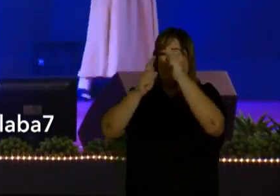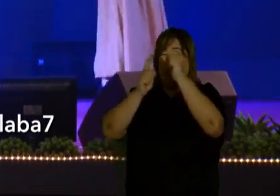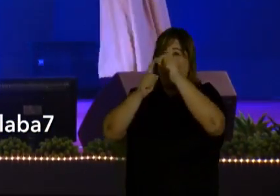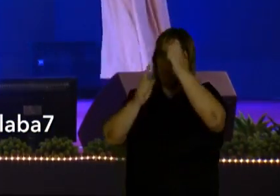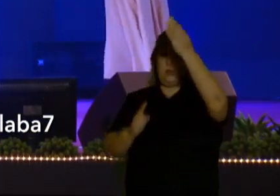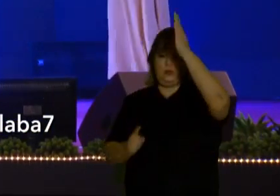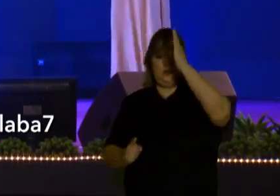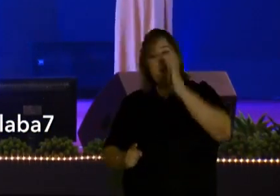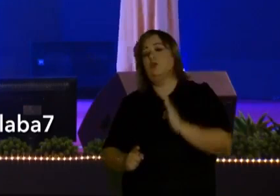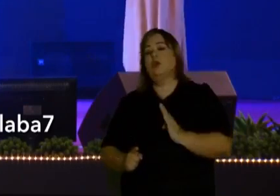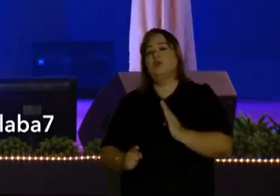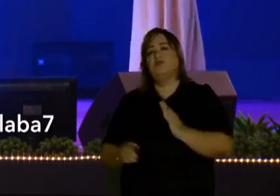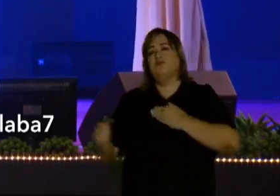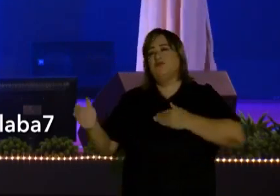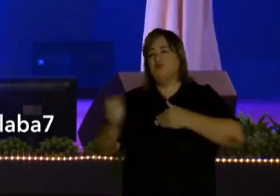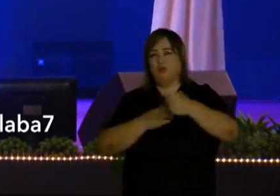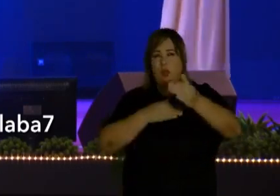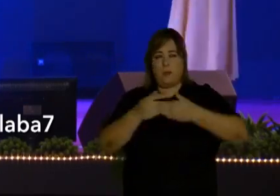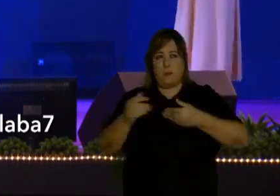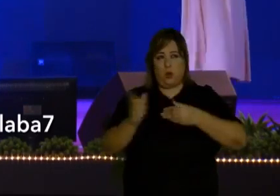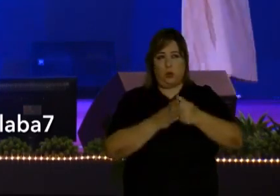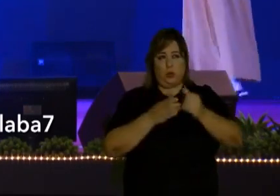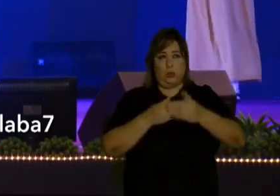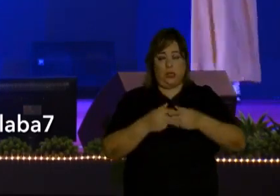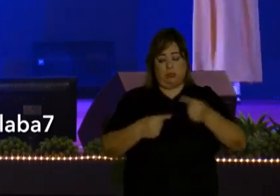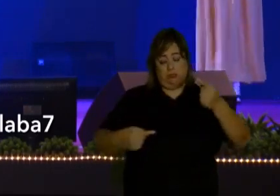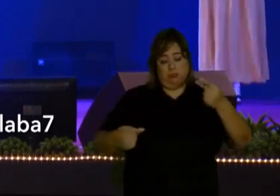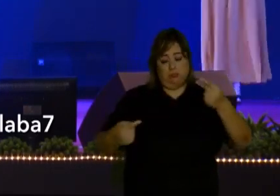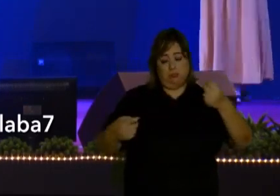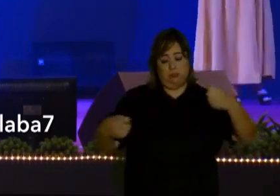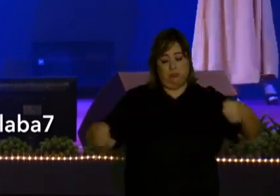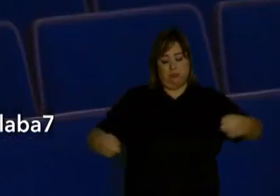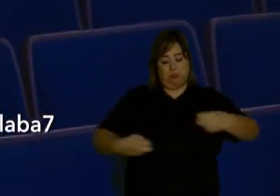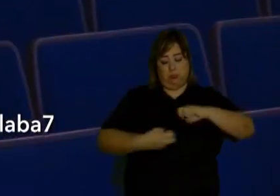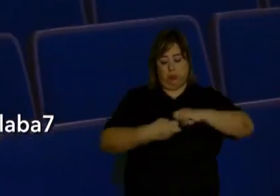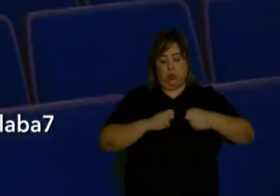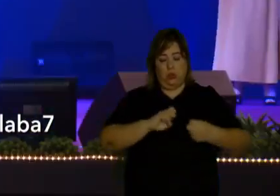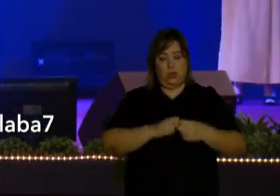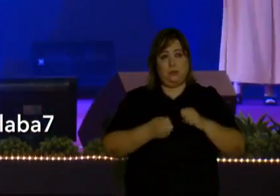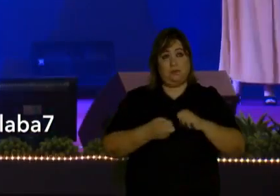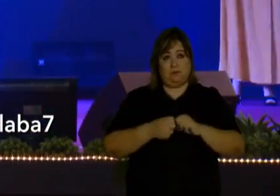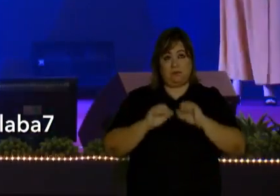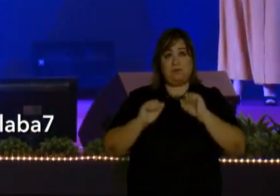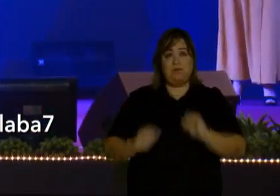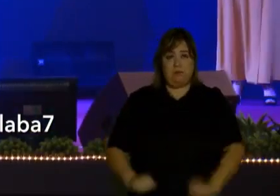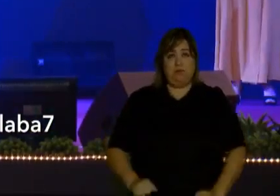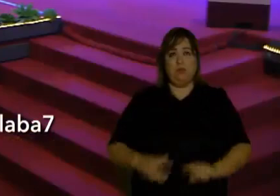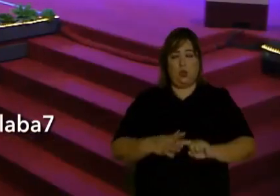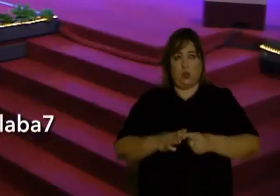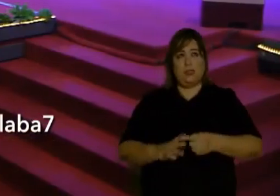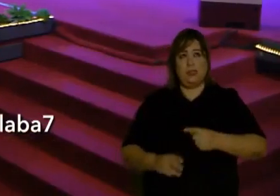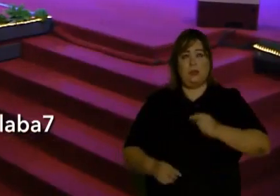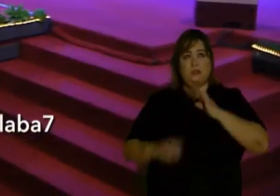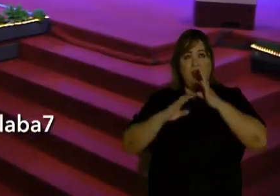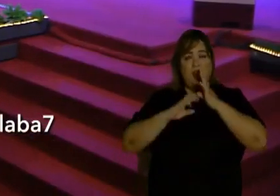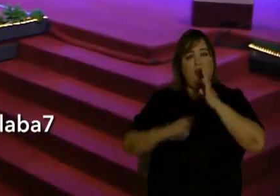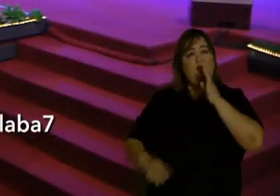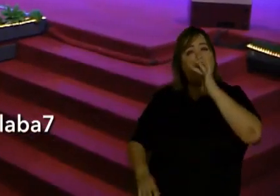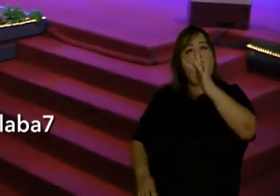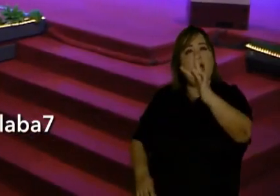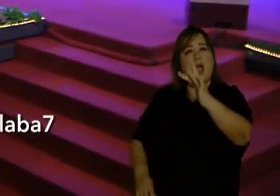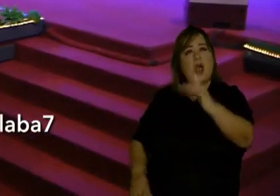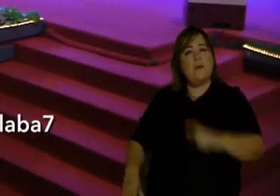frente a la circunstancia y comenzar a profetizar, comenzar a declarar salud, vida,